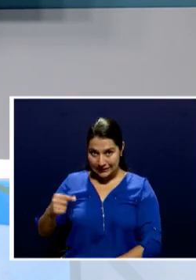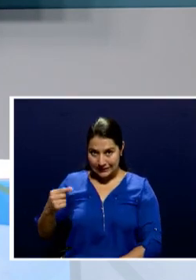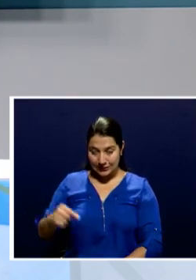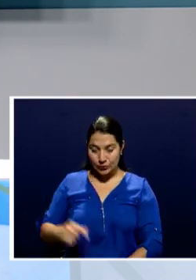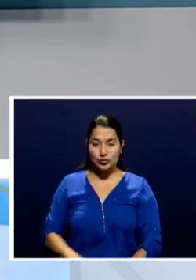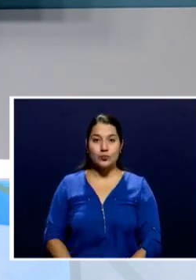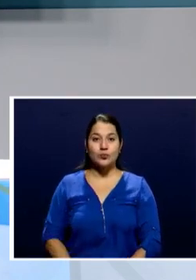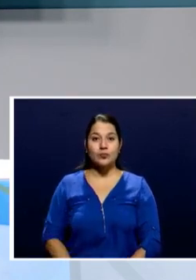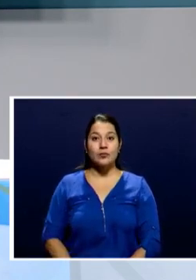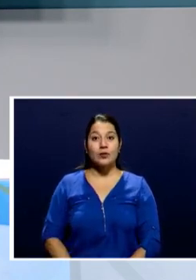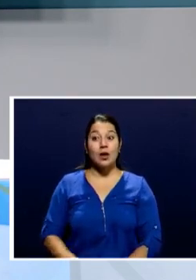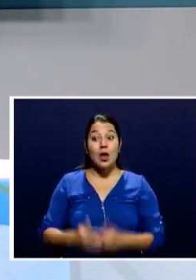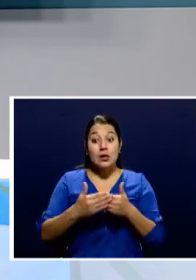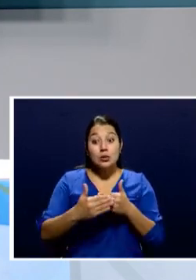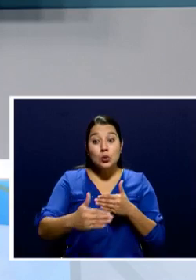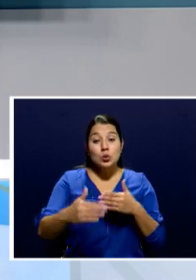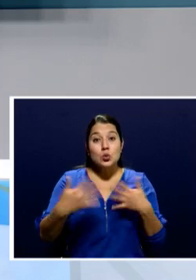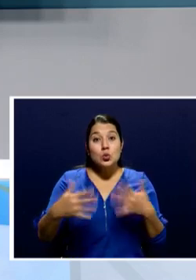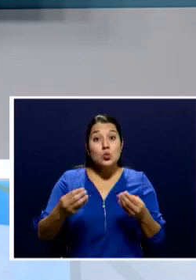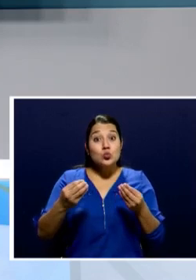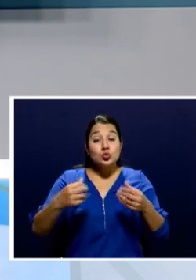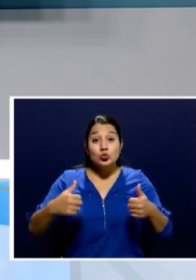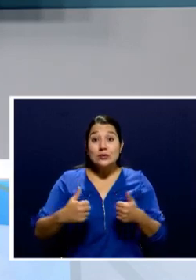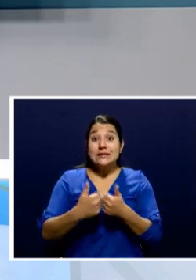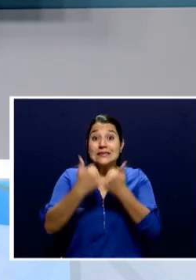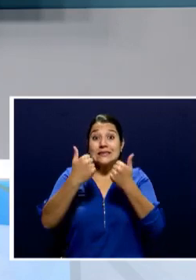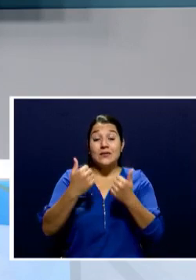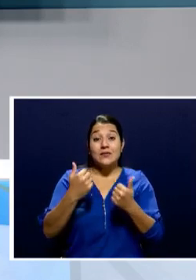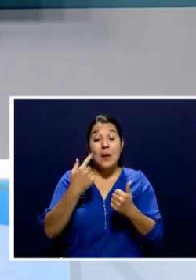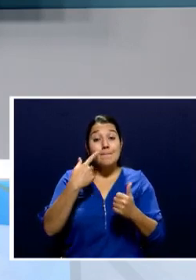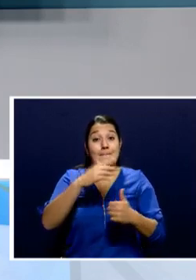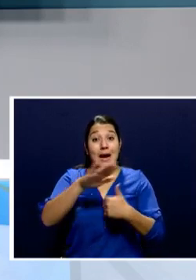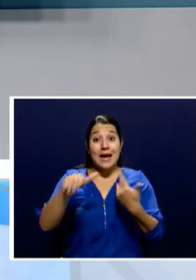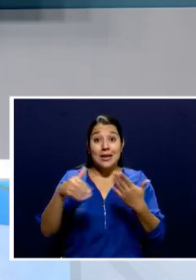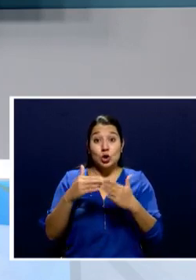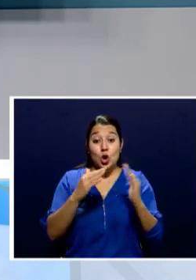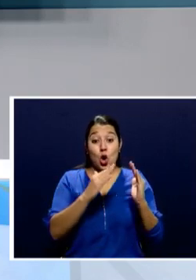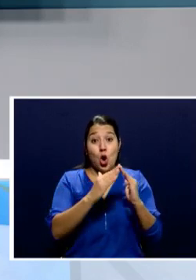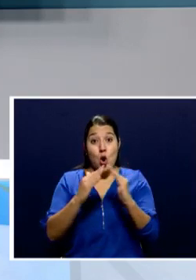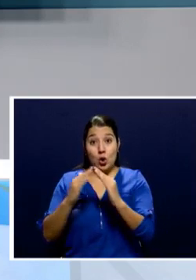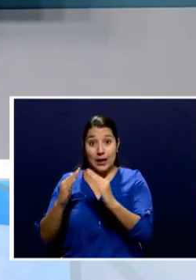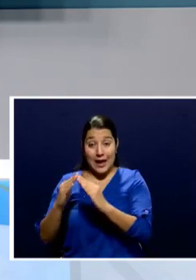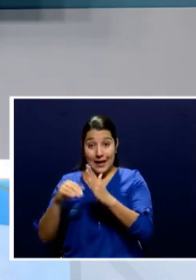Días muy desafiantes y tensos para todos los hogares de Costa Rica.